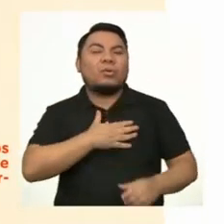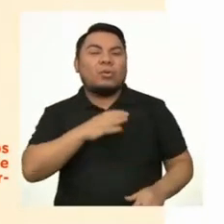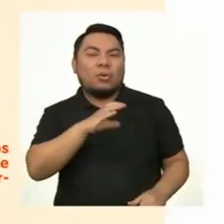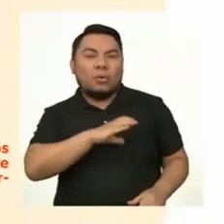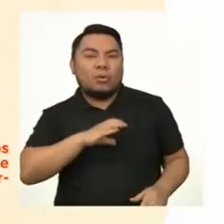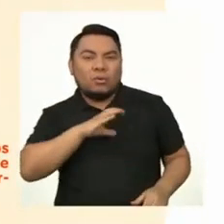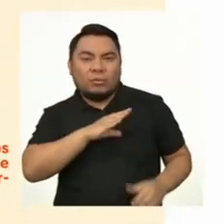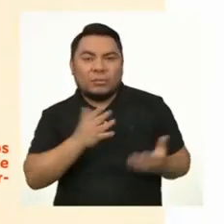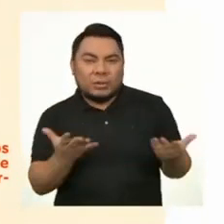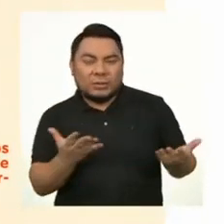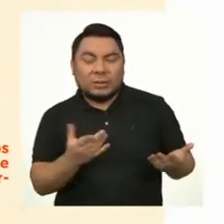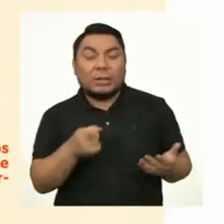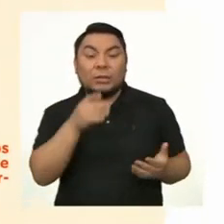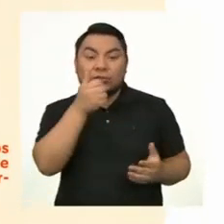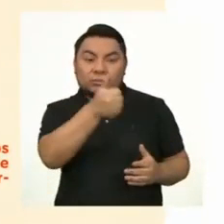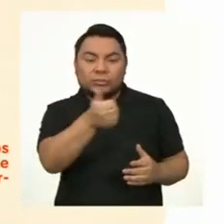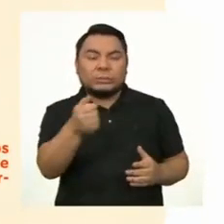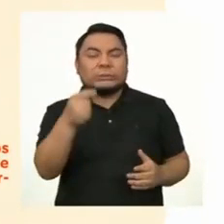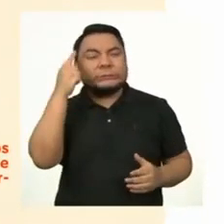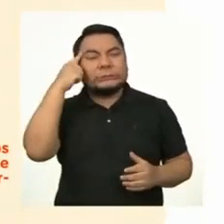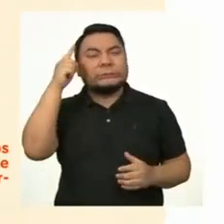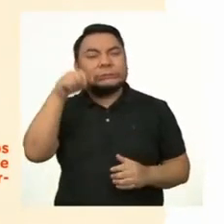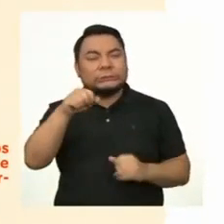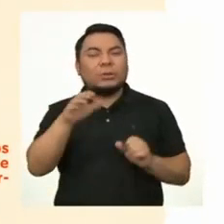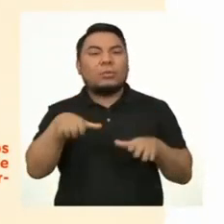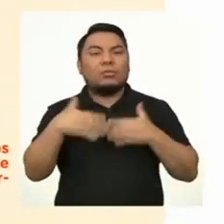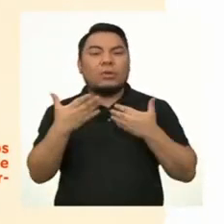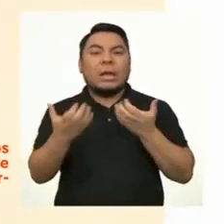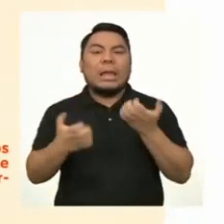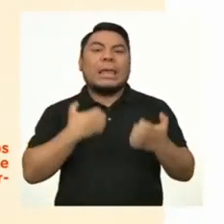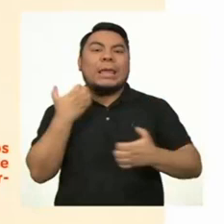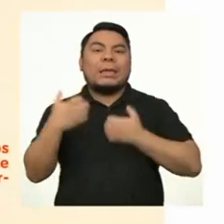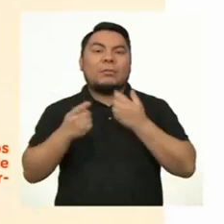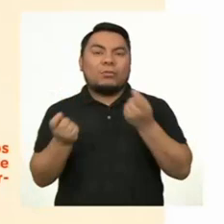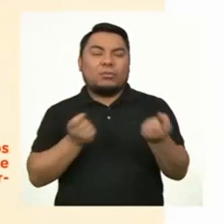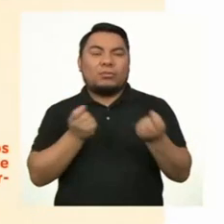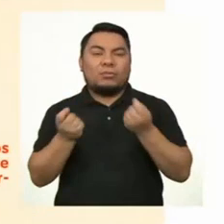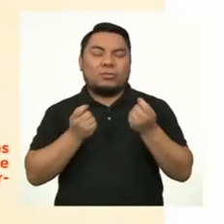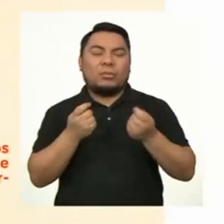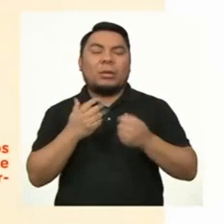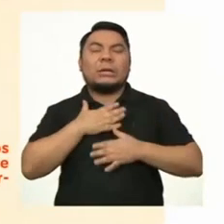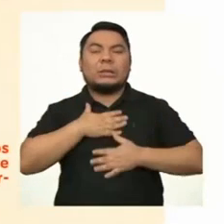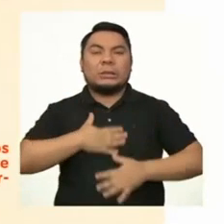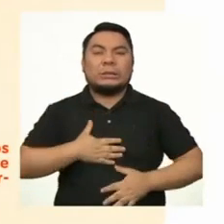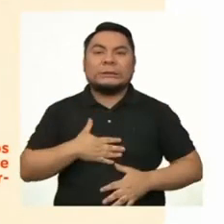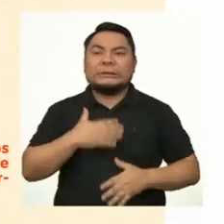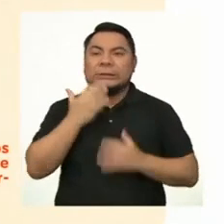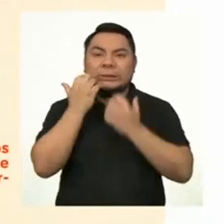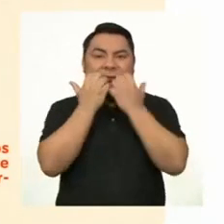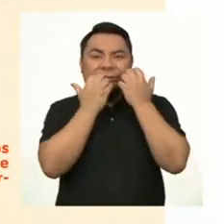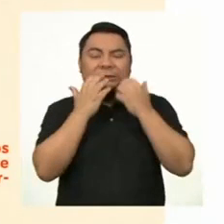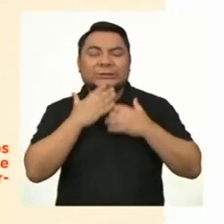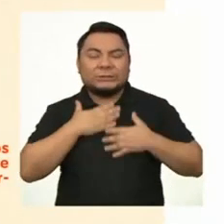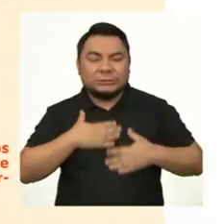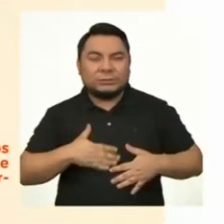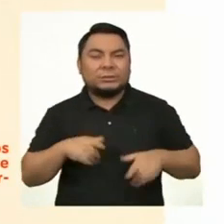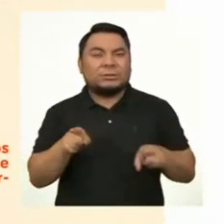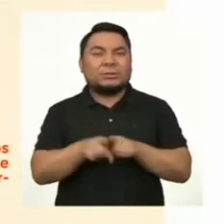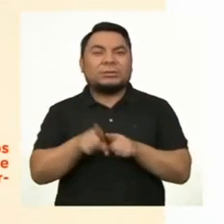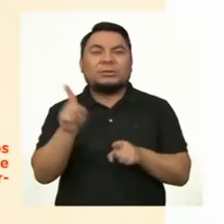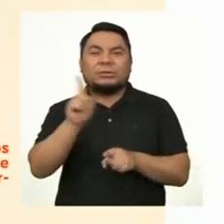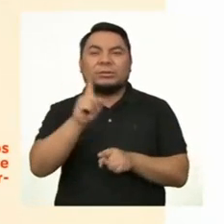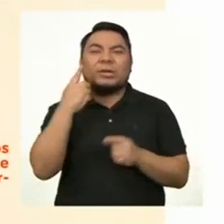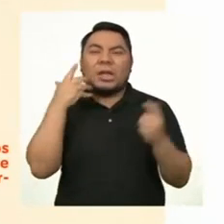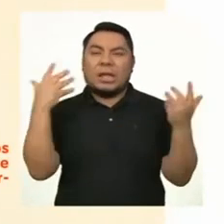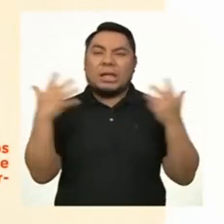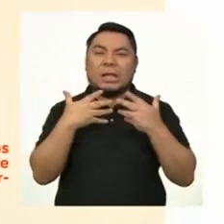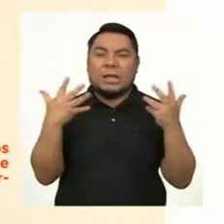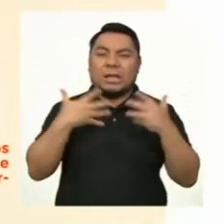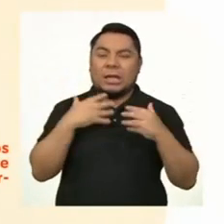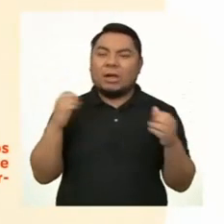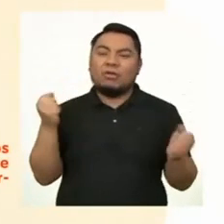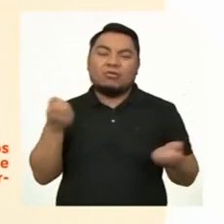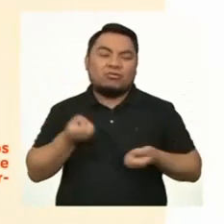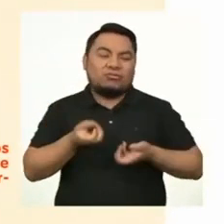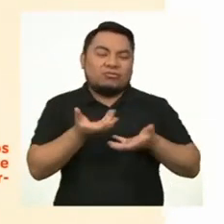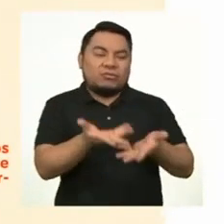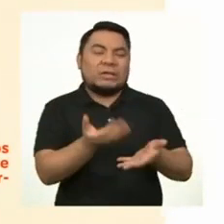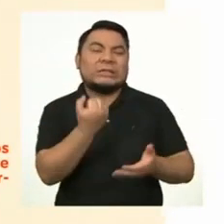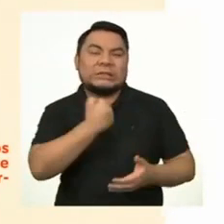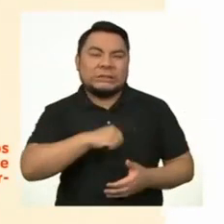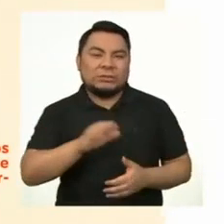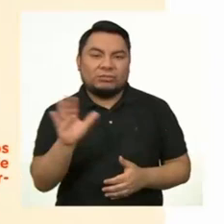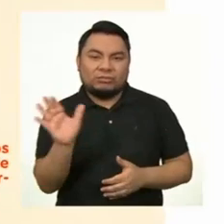comportamiento. Deben ser capaces de manejar sus emociones, controlar su ansiedad y no compartir demasiado sus temores con sus hijas e